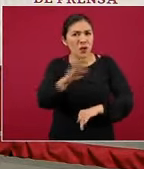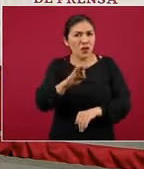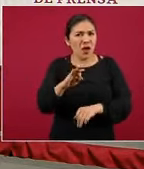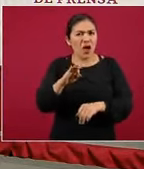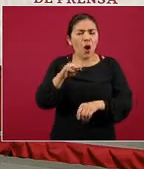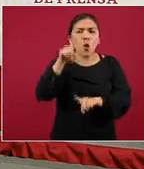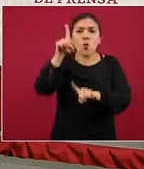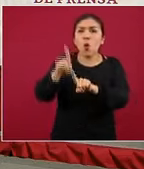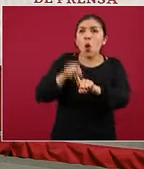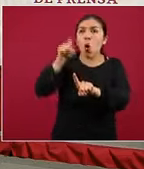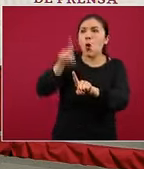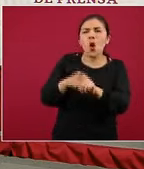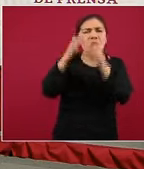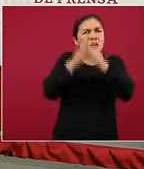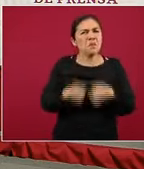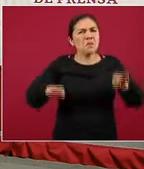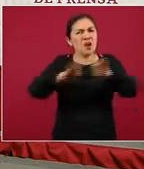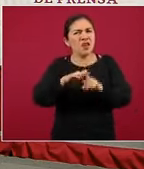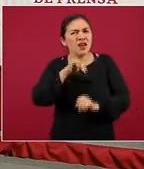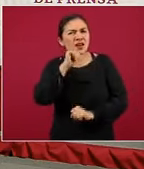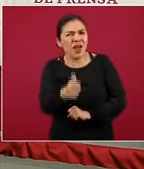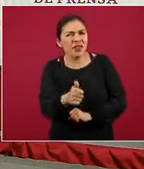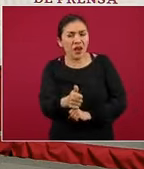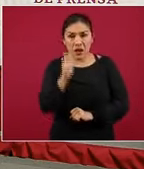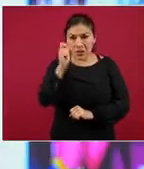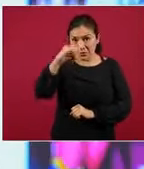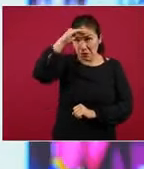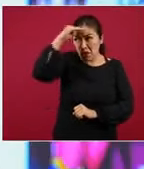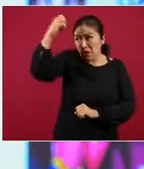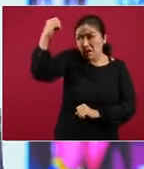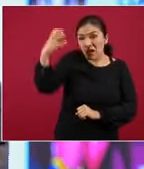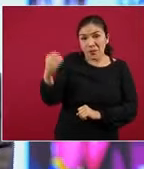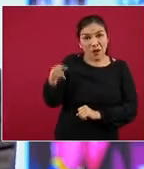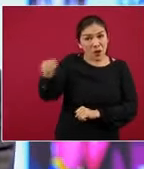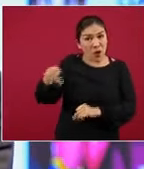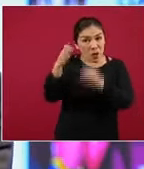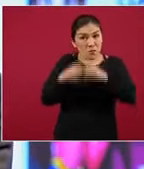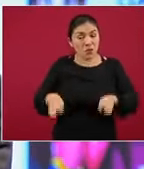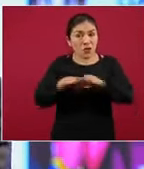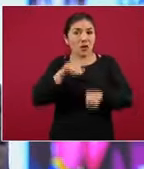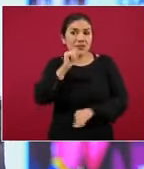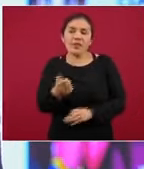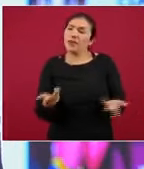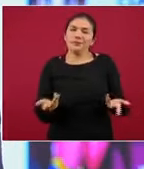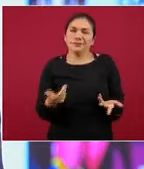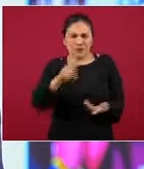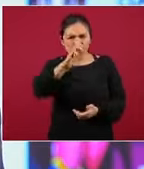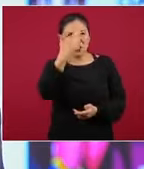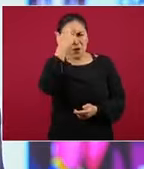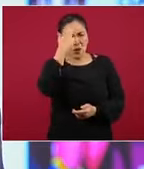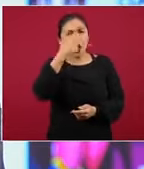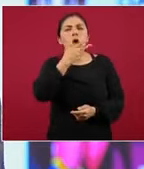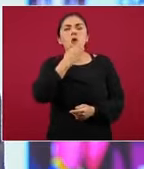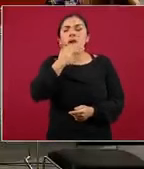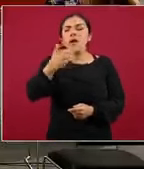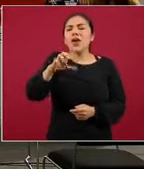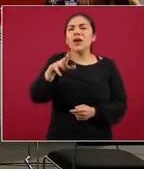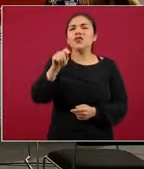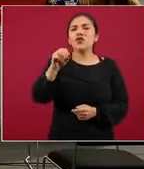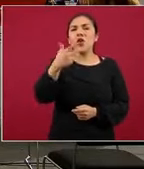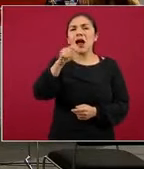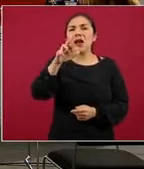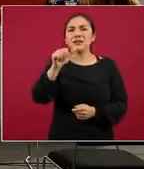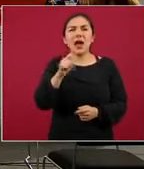el color, de ninguna manera quiere decir que el semáforo sea irrelevante. Recordarán aquí, Héctor García no está en este momento, pero es